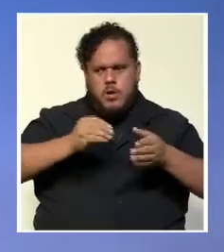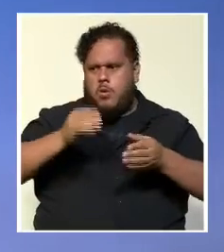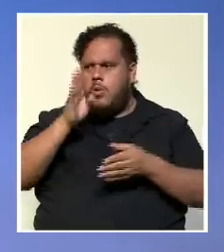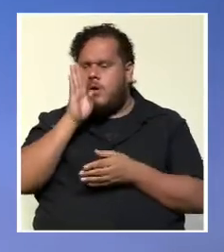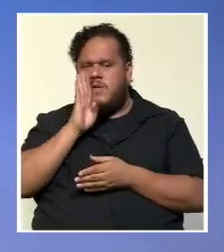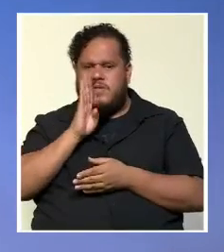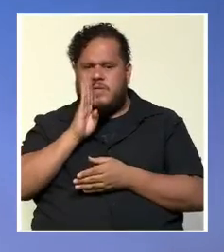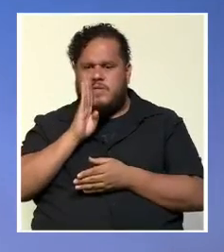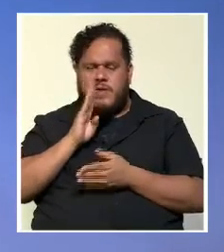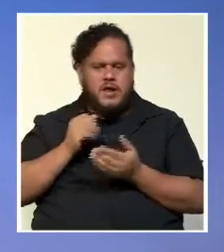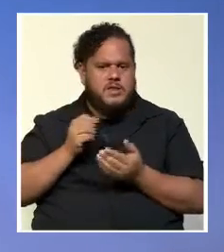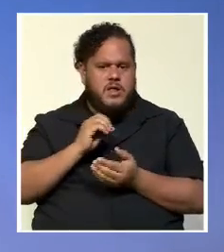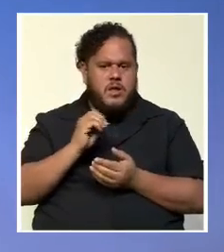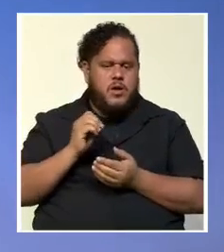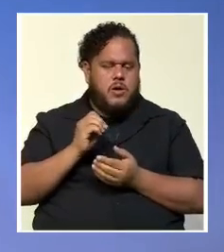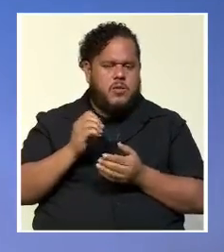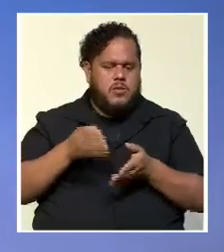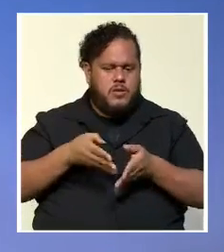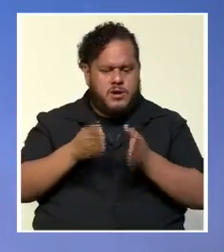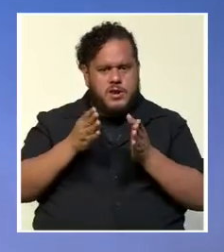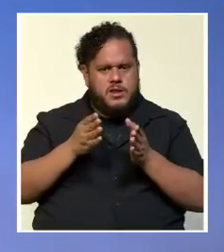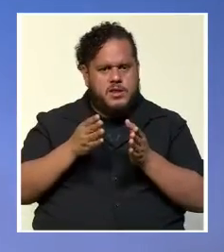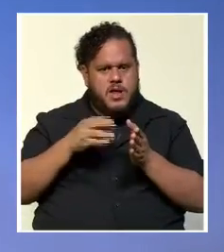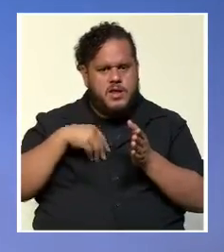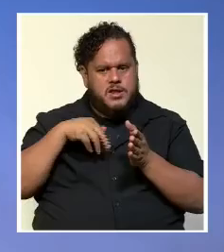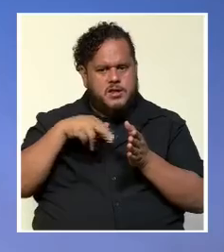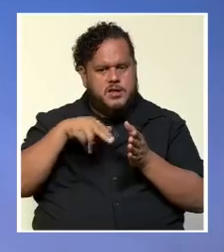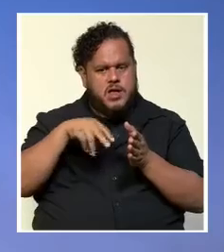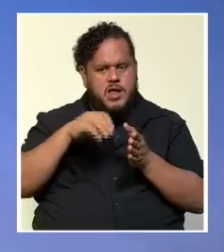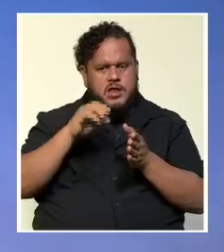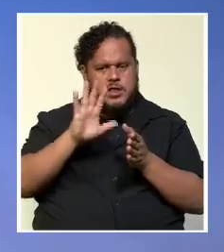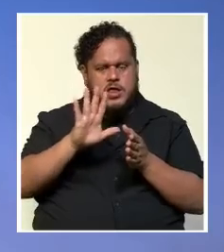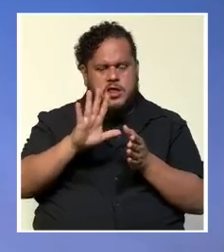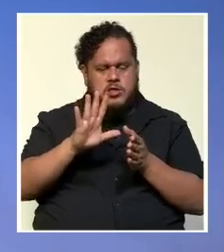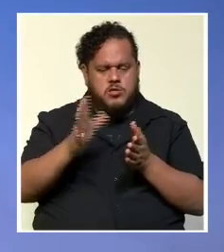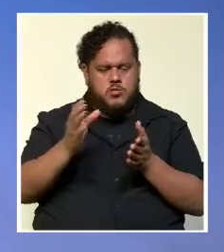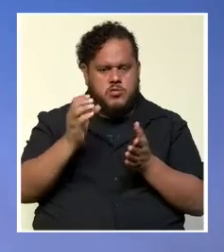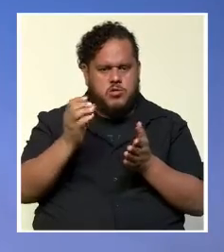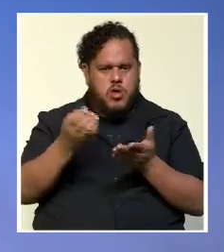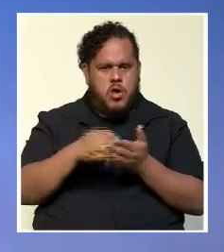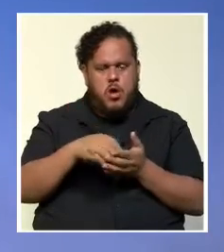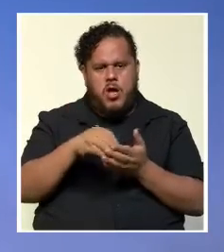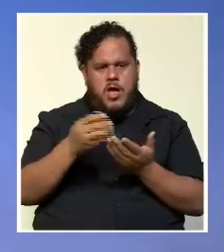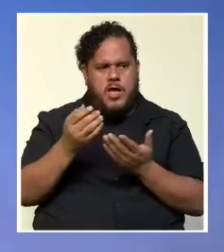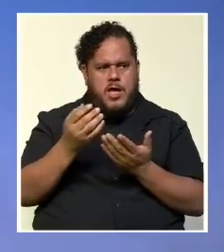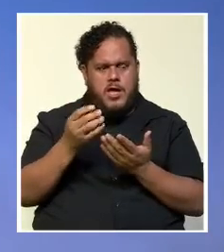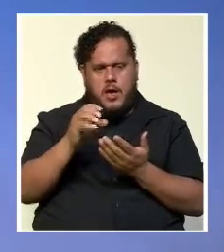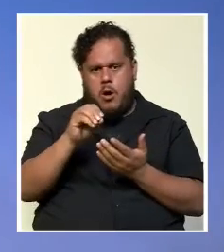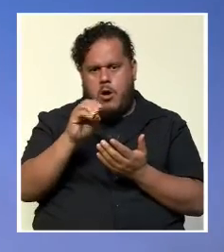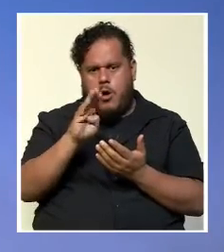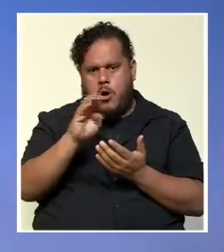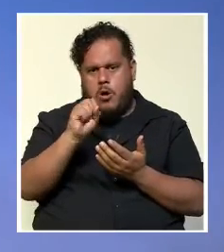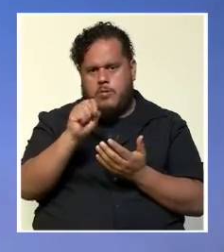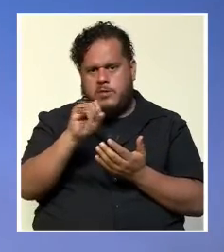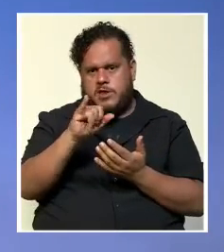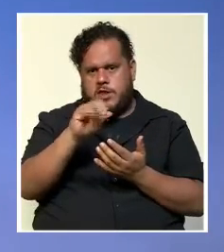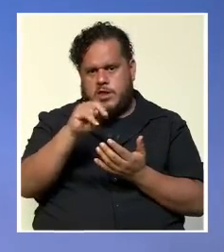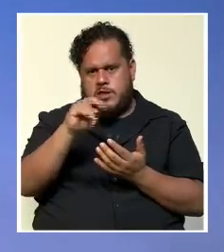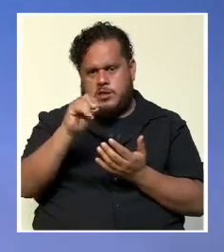bares o en las calles asidas al tropiezo de sus obsesiones. Otros se protegen de la